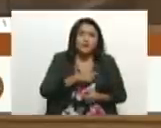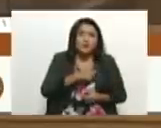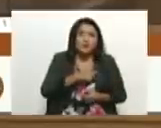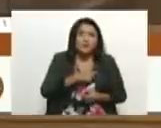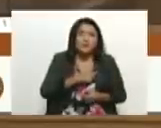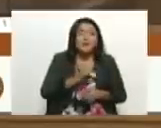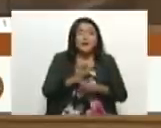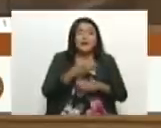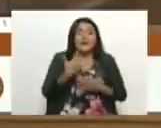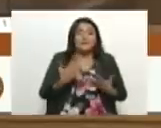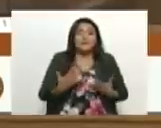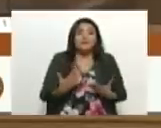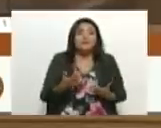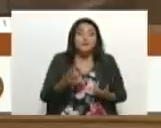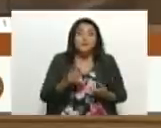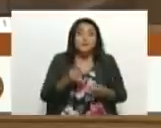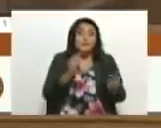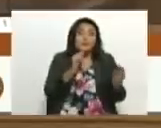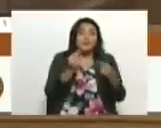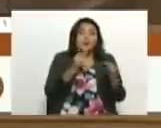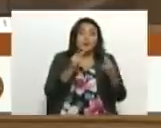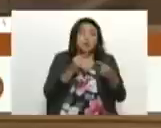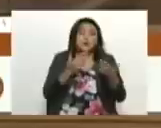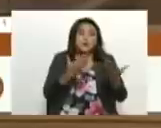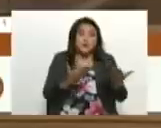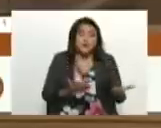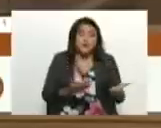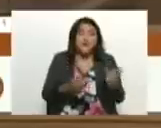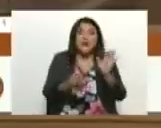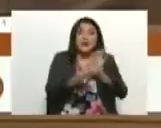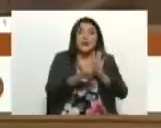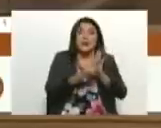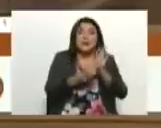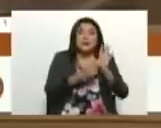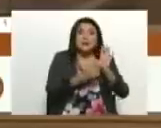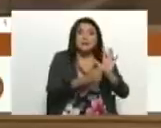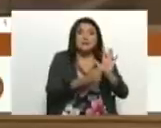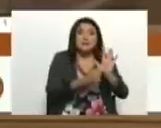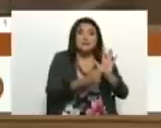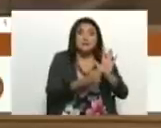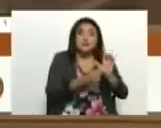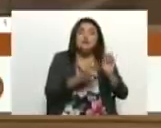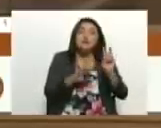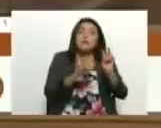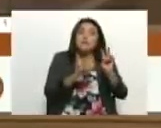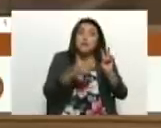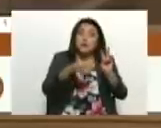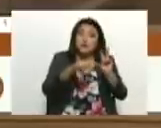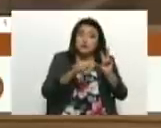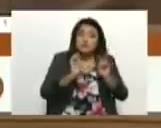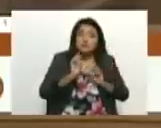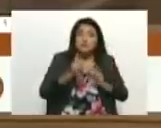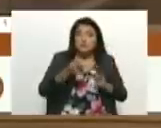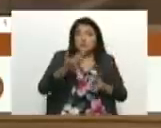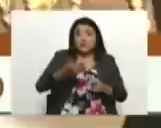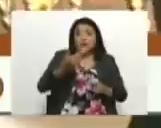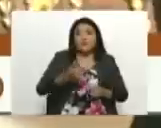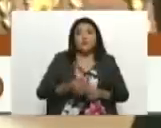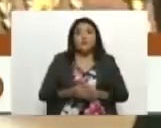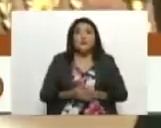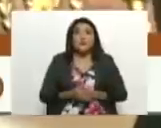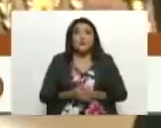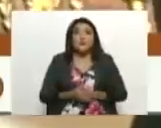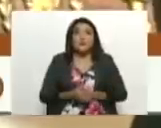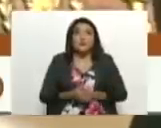para discutir, en primera instancia, una ley novedosa, importante, que va